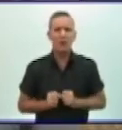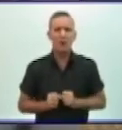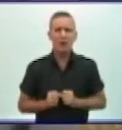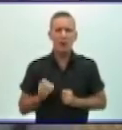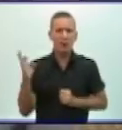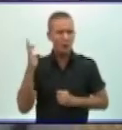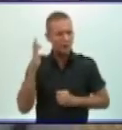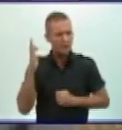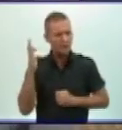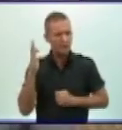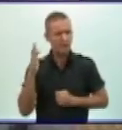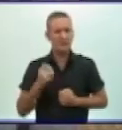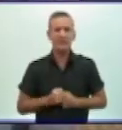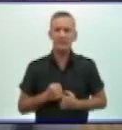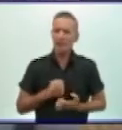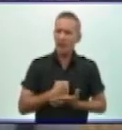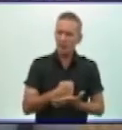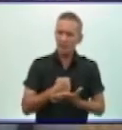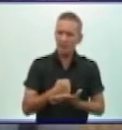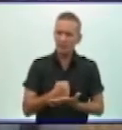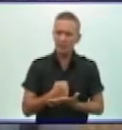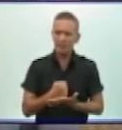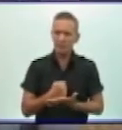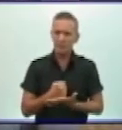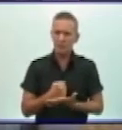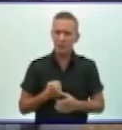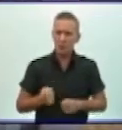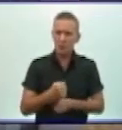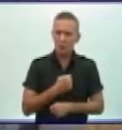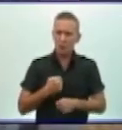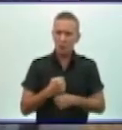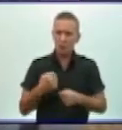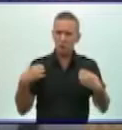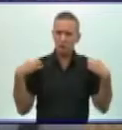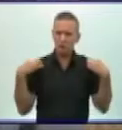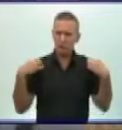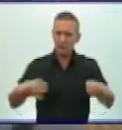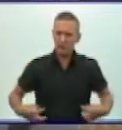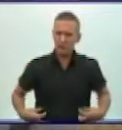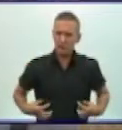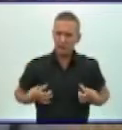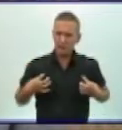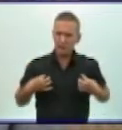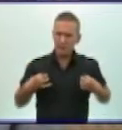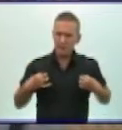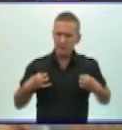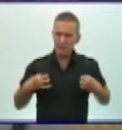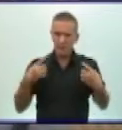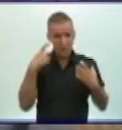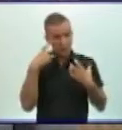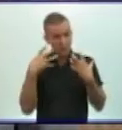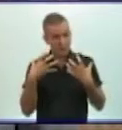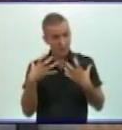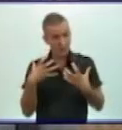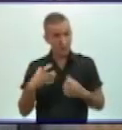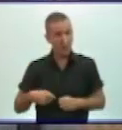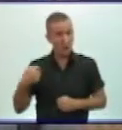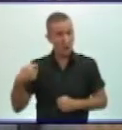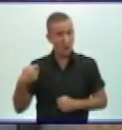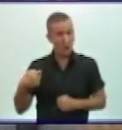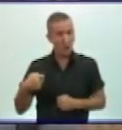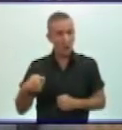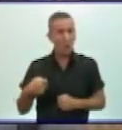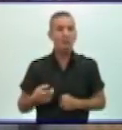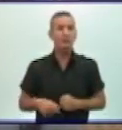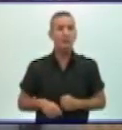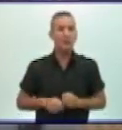también contribuir con eso. Usar correctamente el uniforme escolar. Muy importante. Muy importante, que a veces este es un deber que ellos tratan de